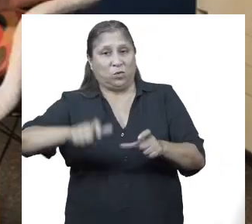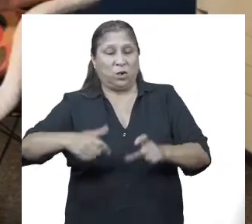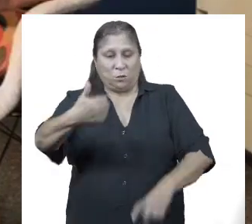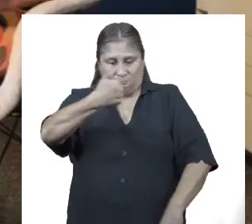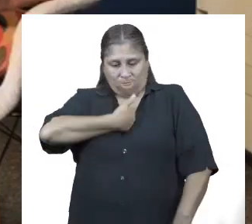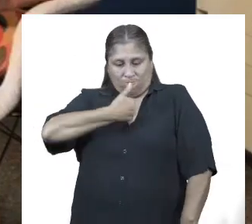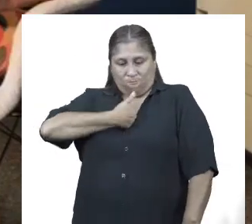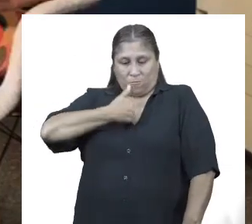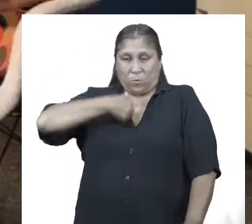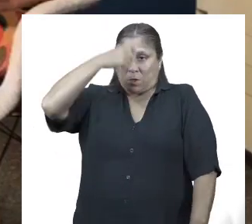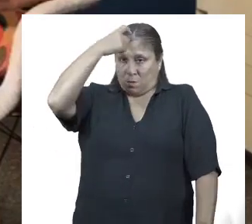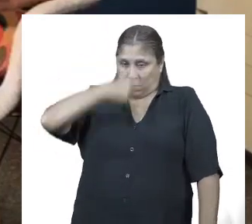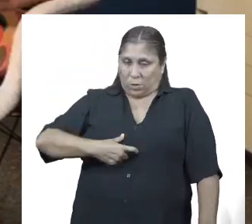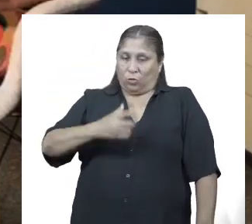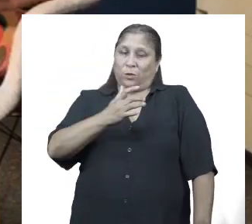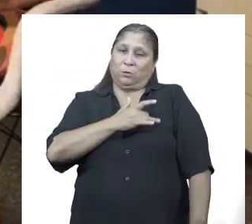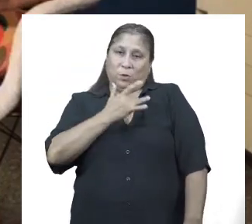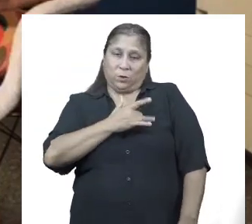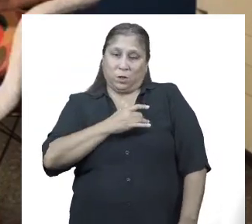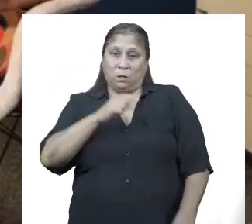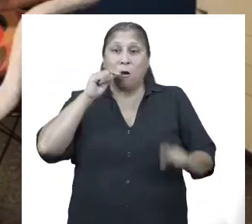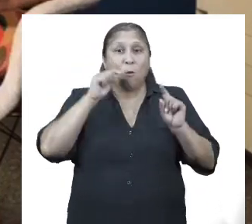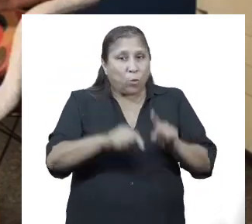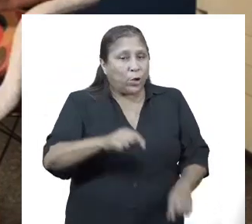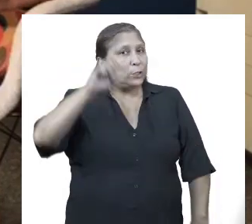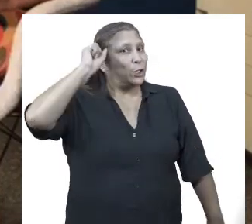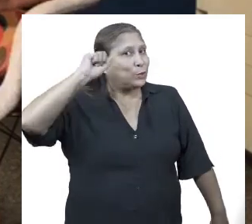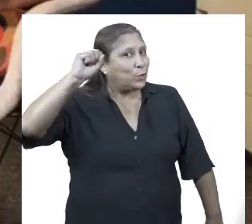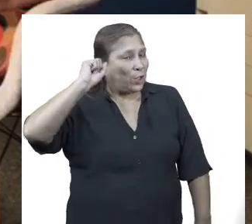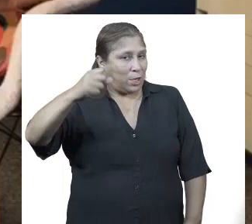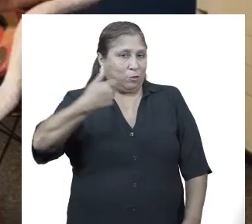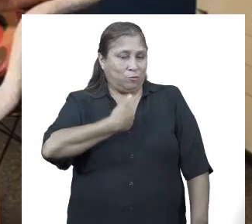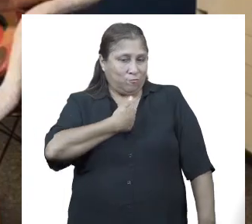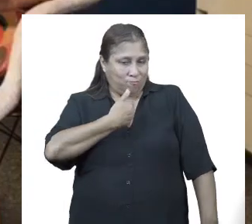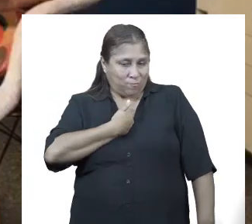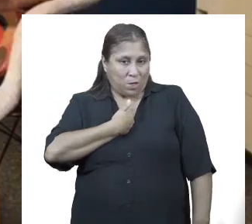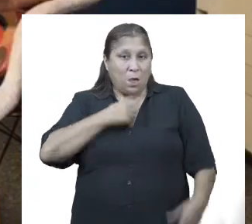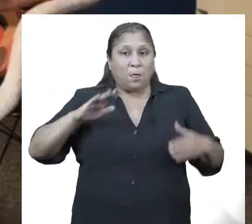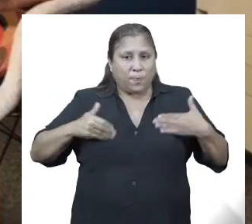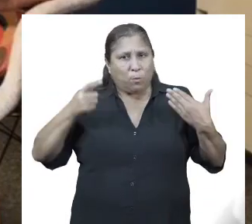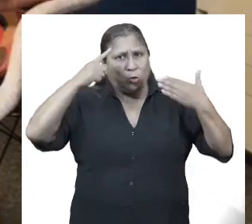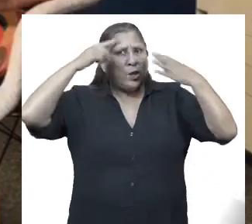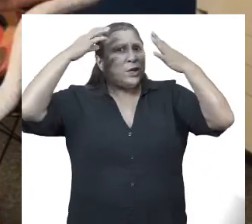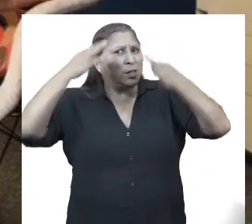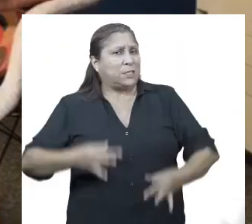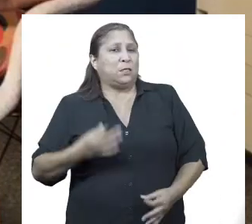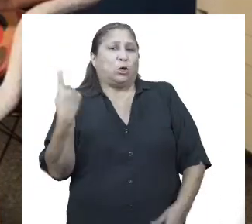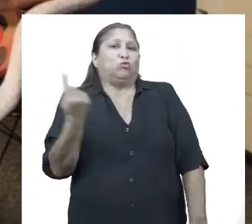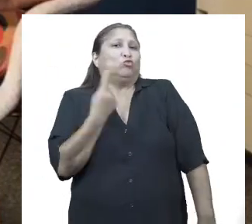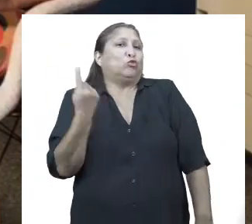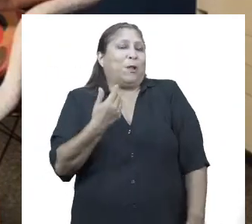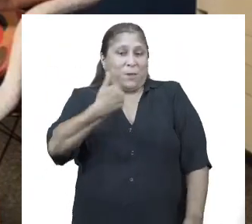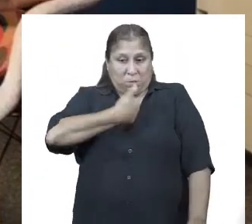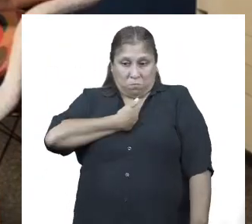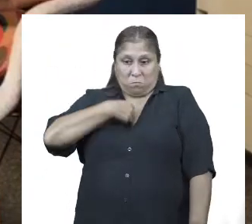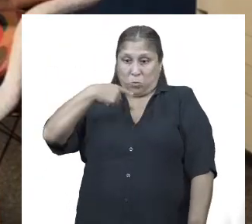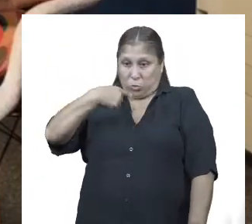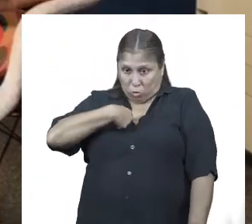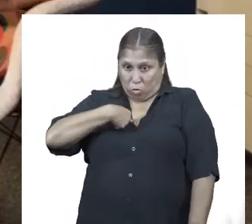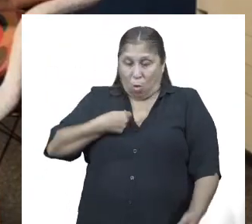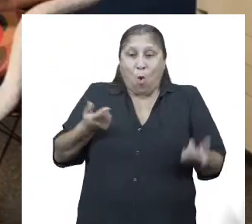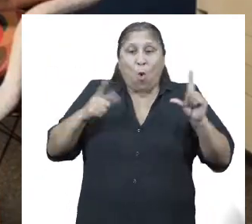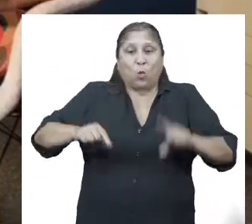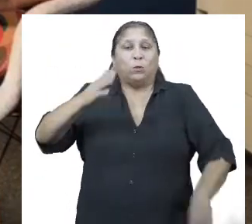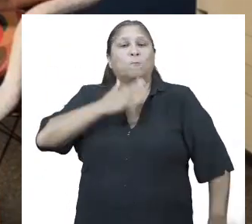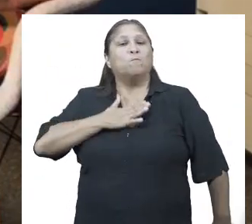sino en manos de la persona que lo vive. Por eso se trata de un derecho, es una facultad, la facultad de poder decidir solamente yo